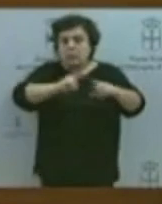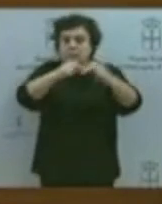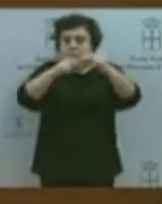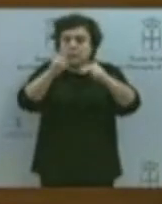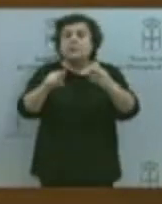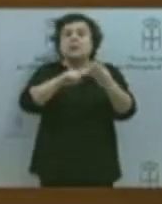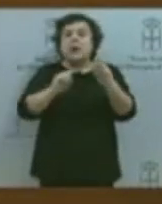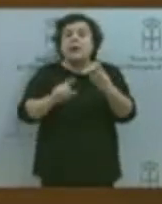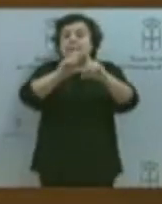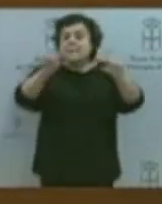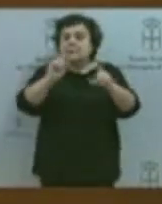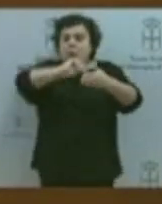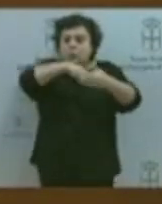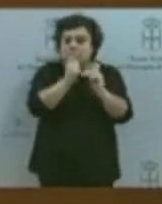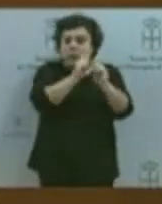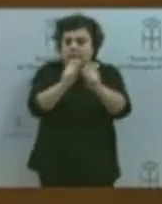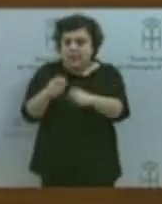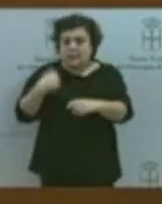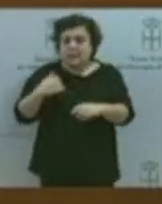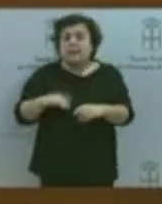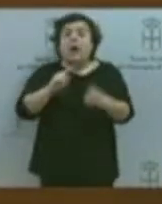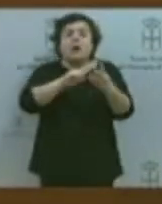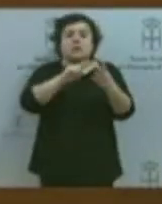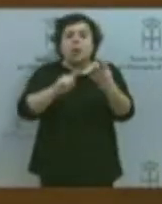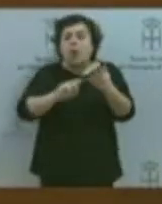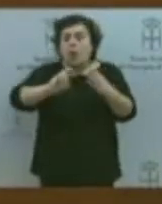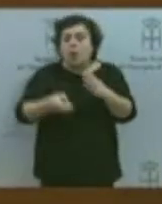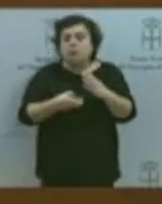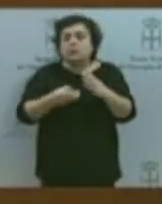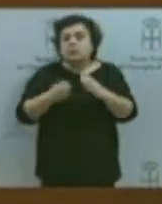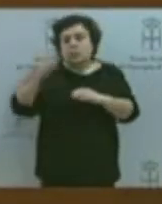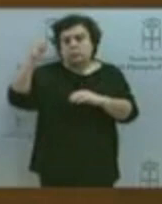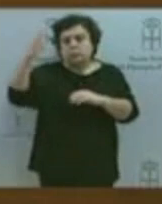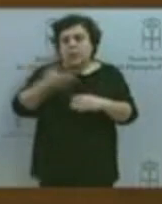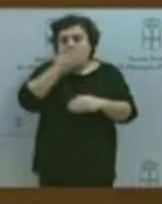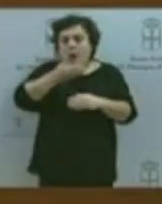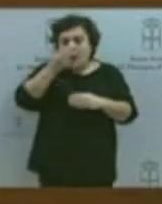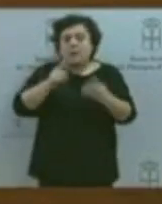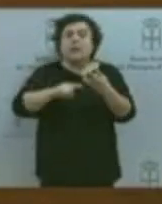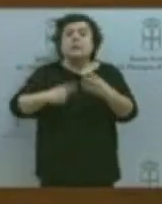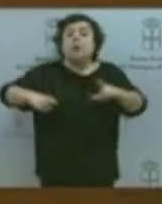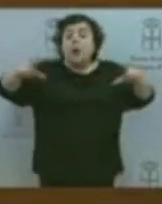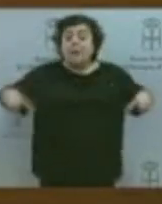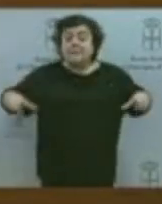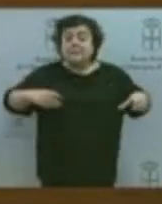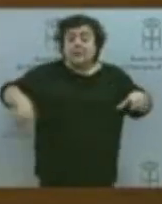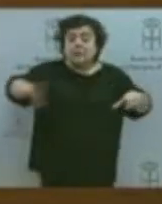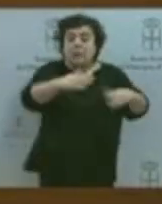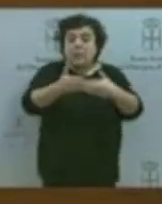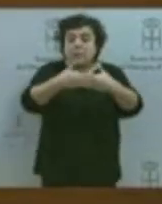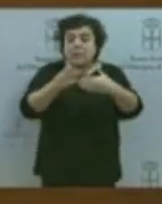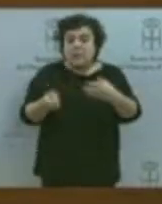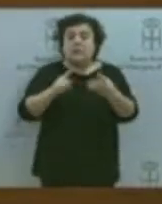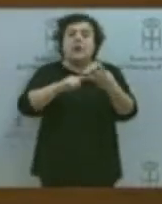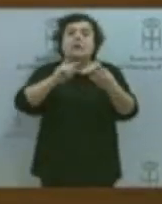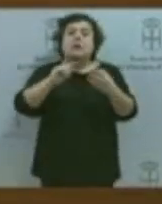instalación térmica. En el Santa Bárbara, un cierre pericial de la pista. En el Valle de Turón, obras de accesibilidad en el IES. En el Parque Infantil, obras de adaptación